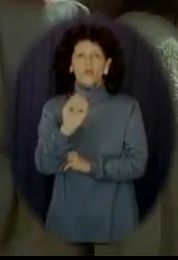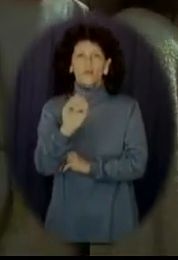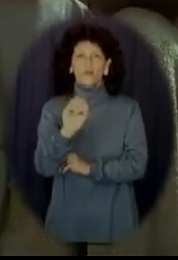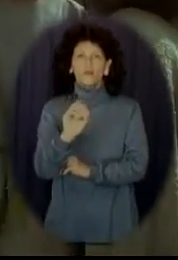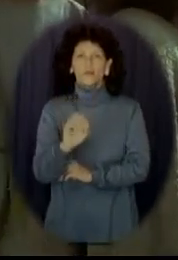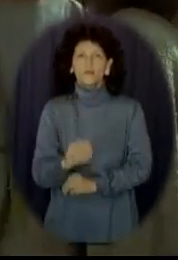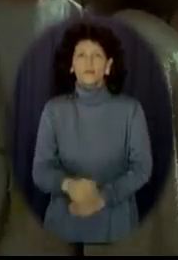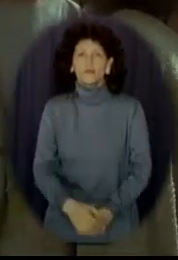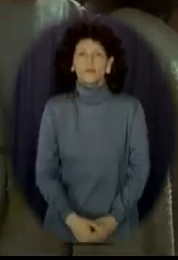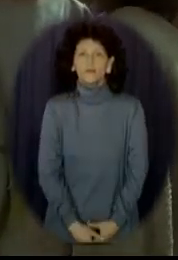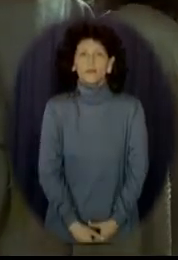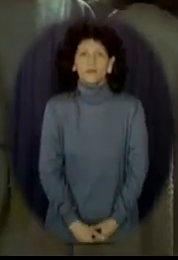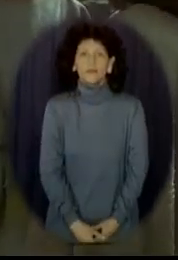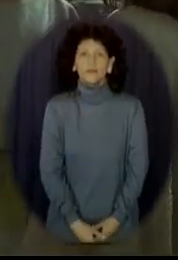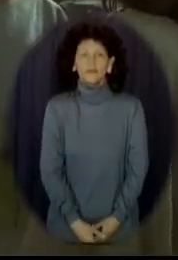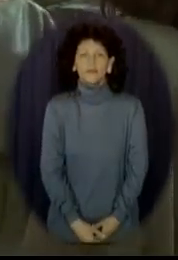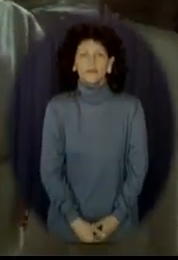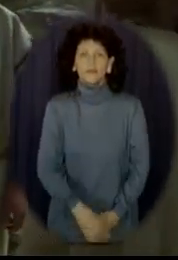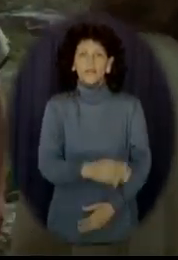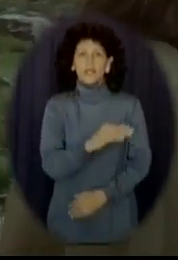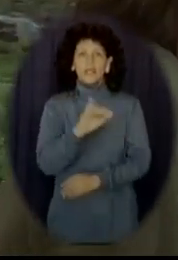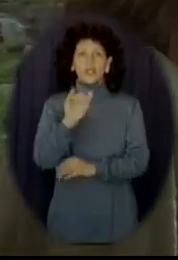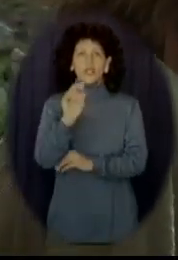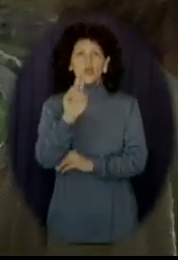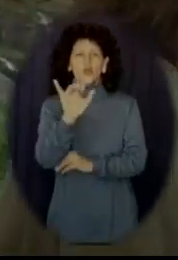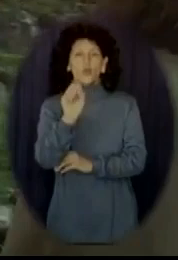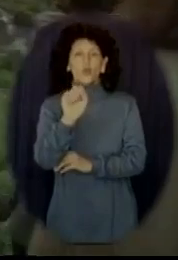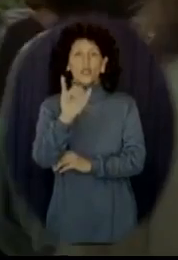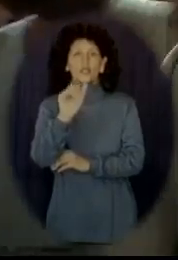Judas, hermano de Santiago.